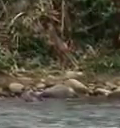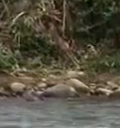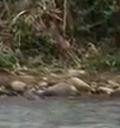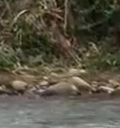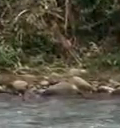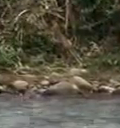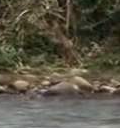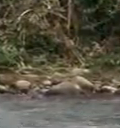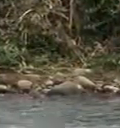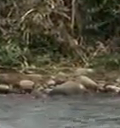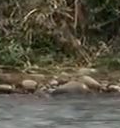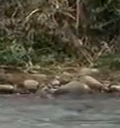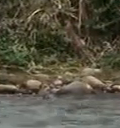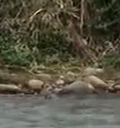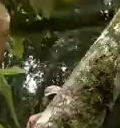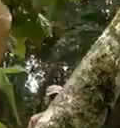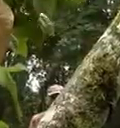Una Mirada.